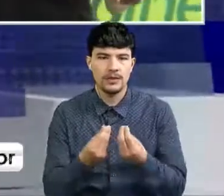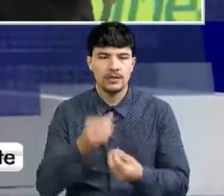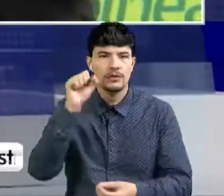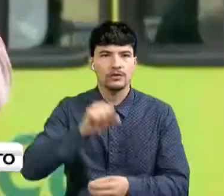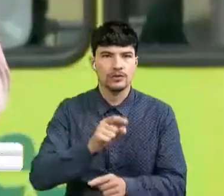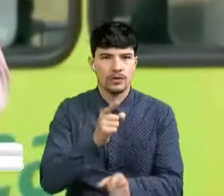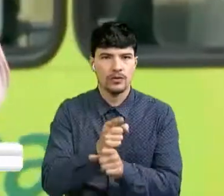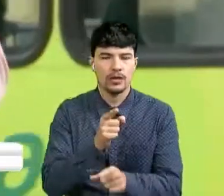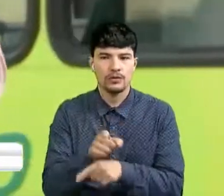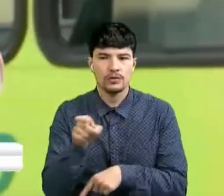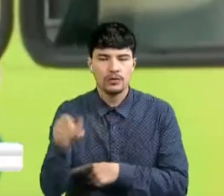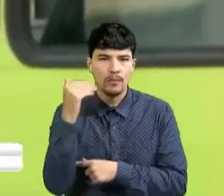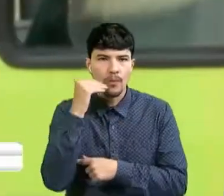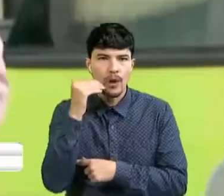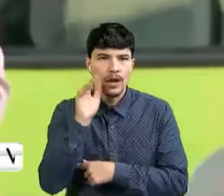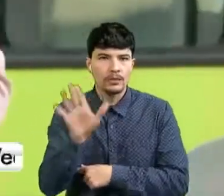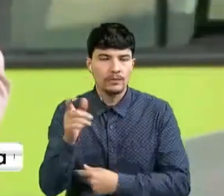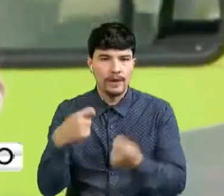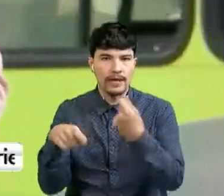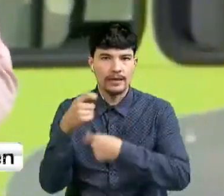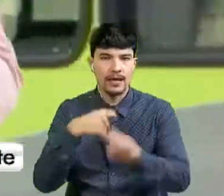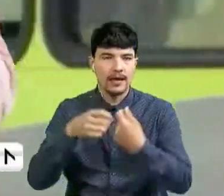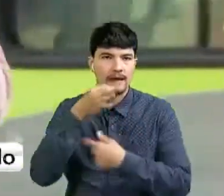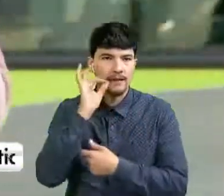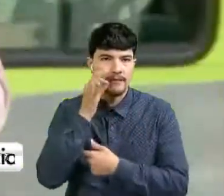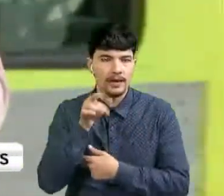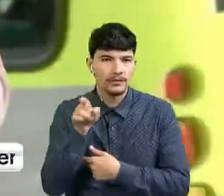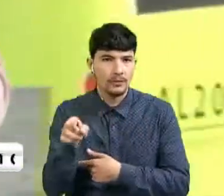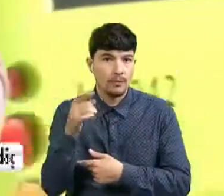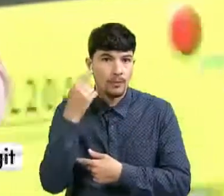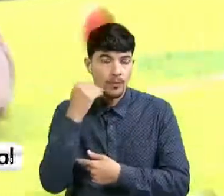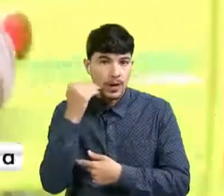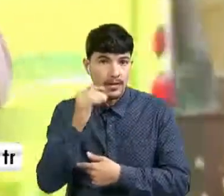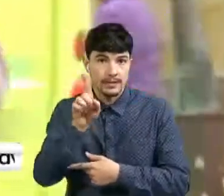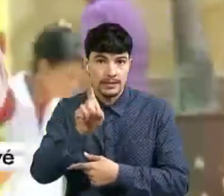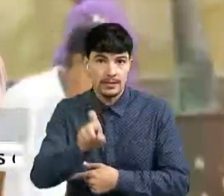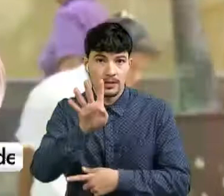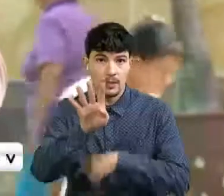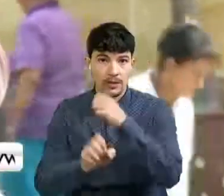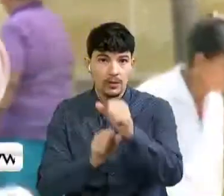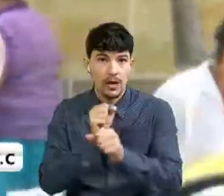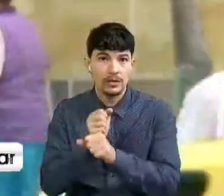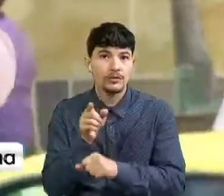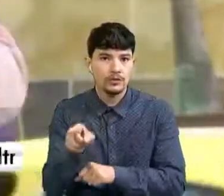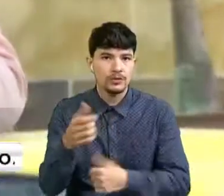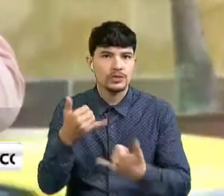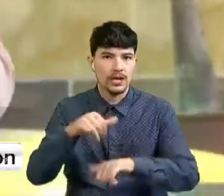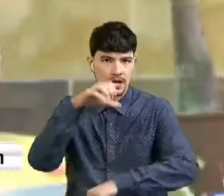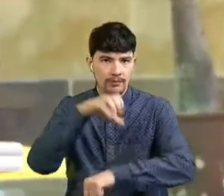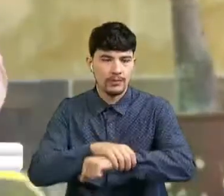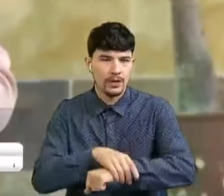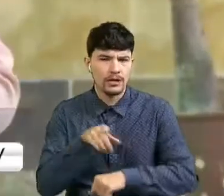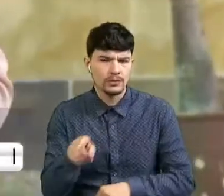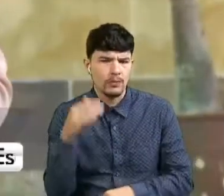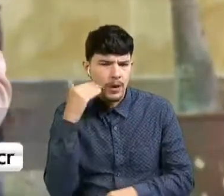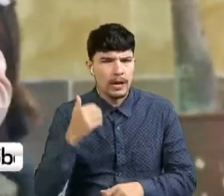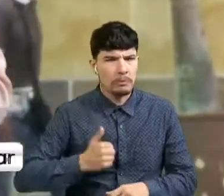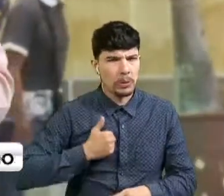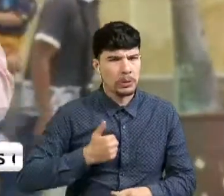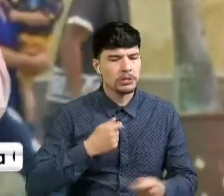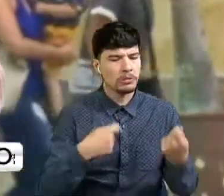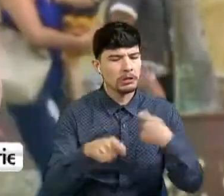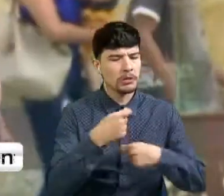hay que decir que esta mujer vendedora de tintos de 64 años de edad fue capturada aprovechando sus ventas